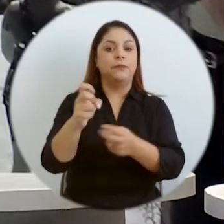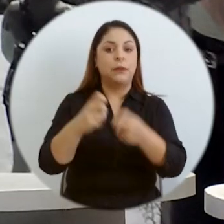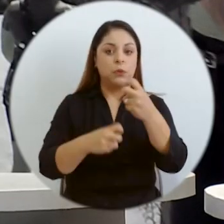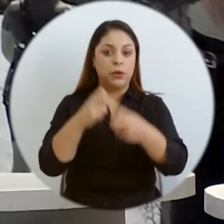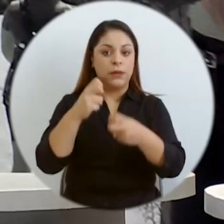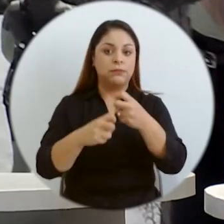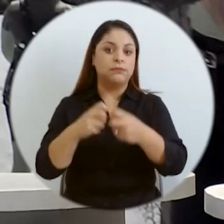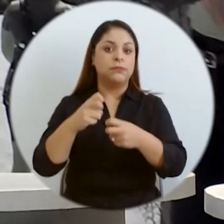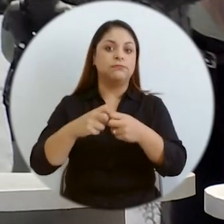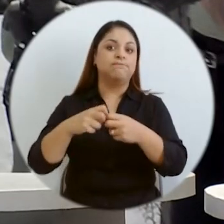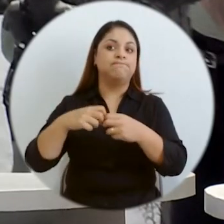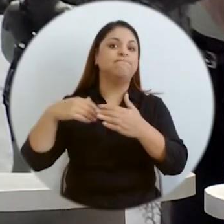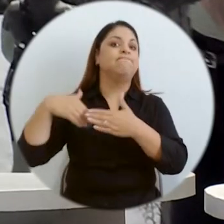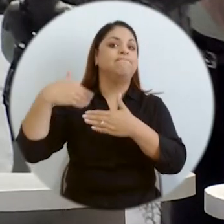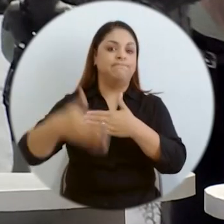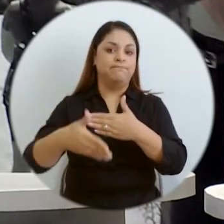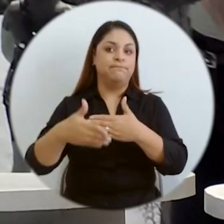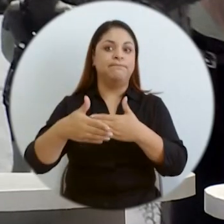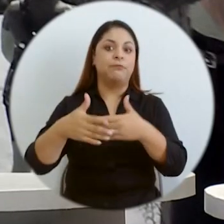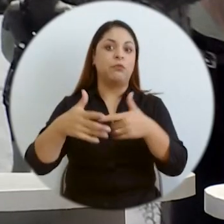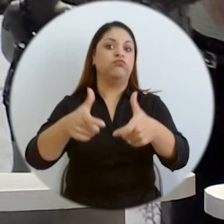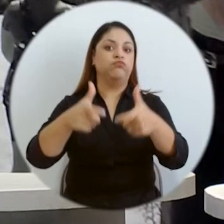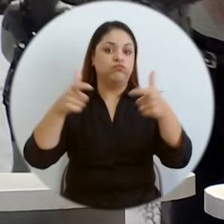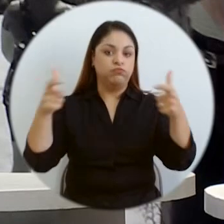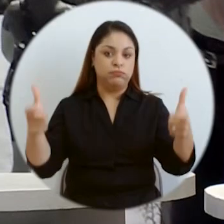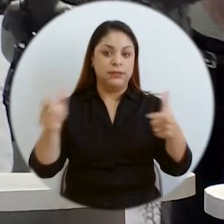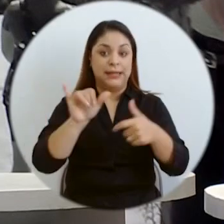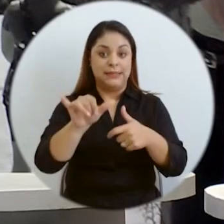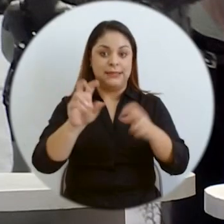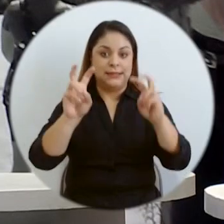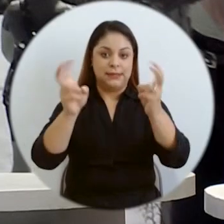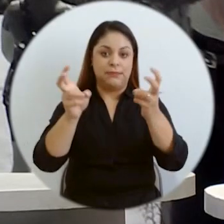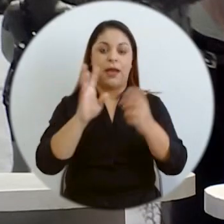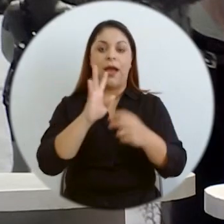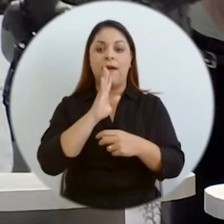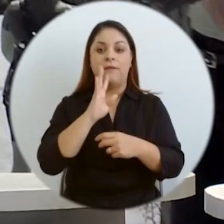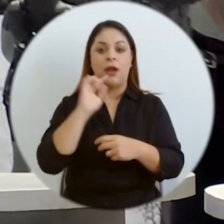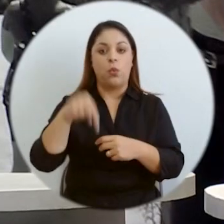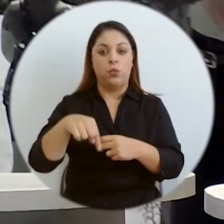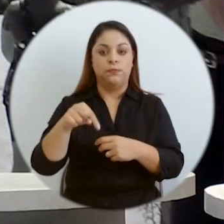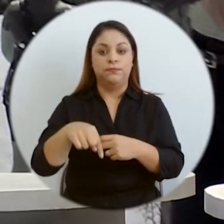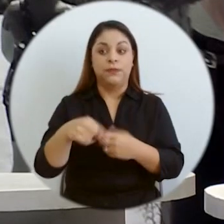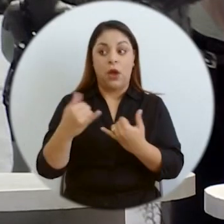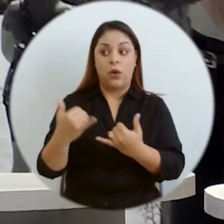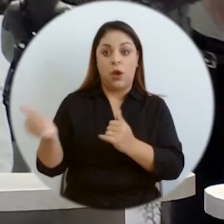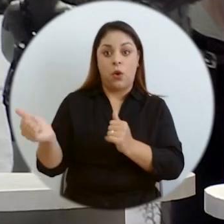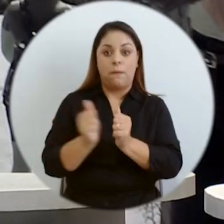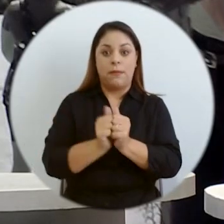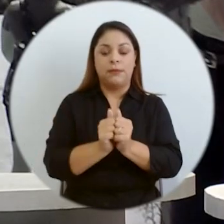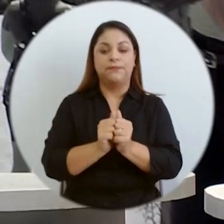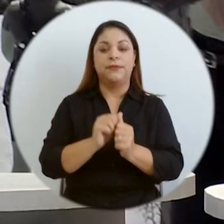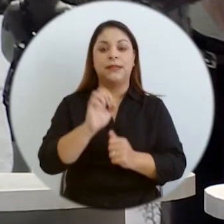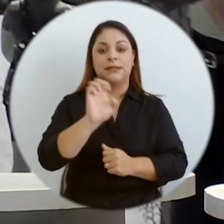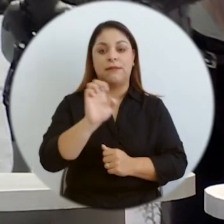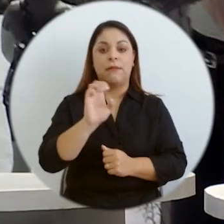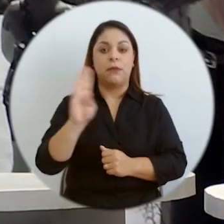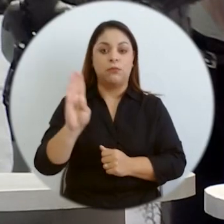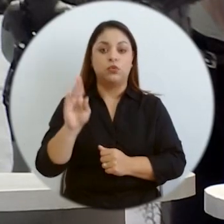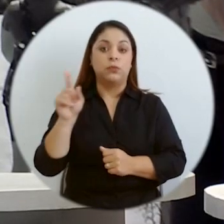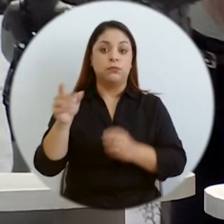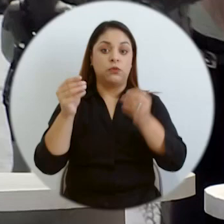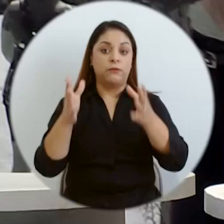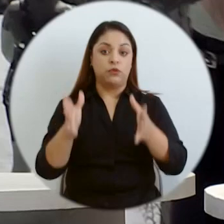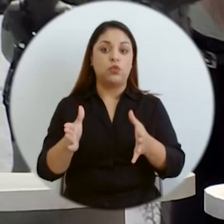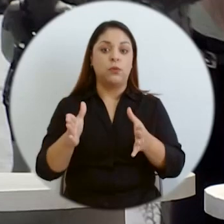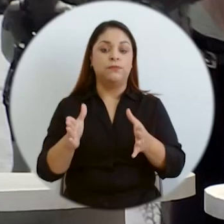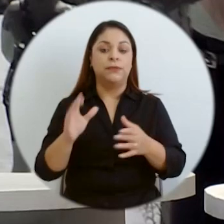Y precisamente de ese tema es que vamos a hablar hoy. Nos acompañan para ello Esteban Barbosa, quien es profesor catedrático y coordinador